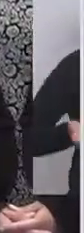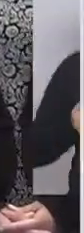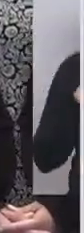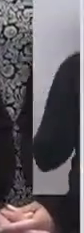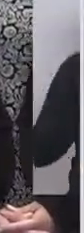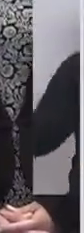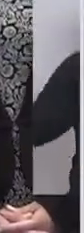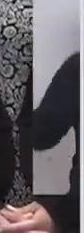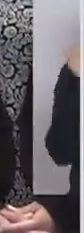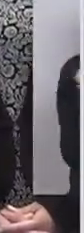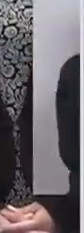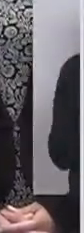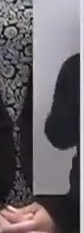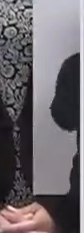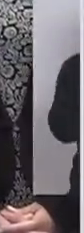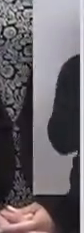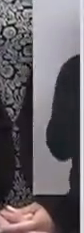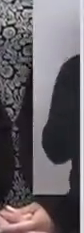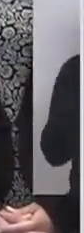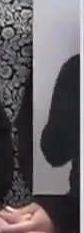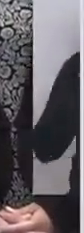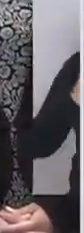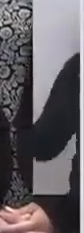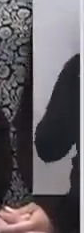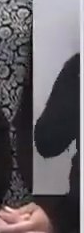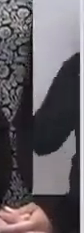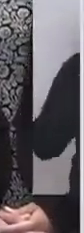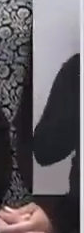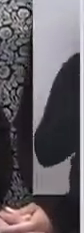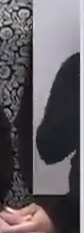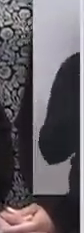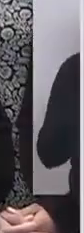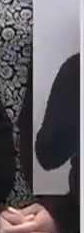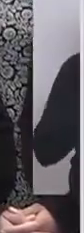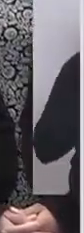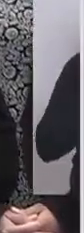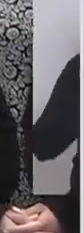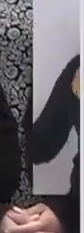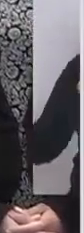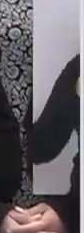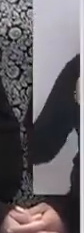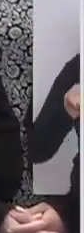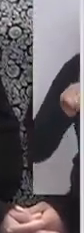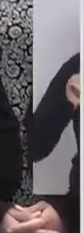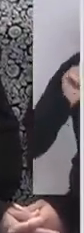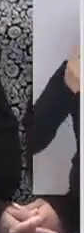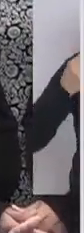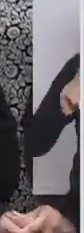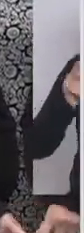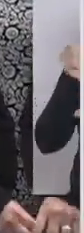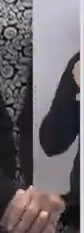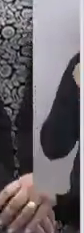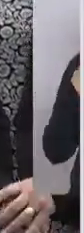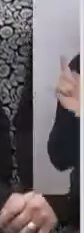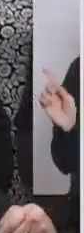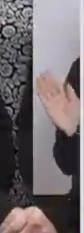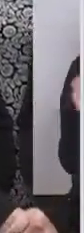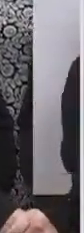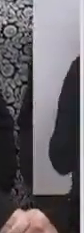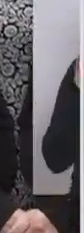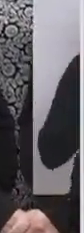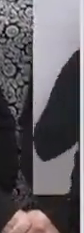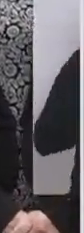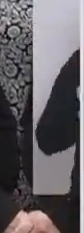de esta pandemia. Me gustaría preguntarles abiertamente a los parlamentarios qué piensan justamente de esta nueva